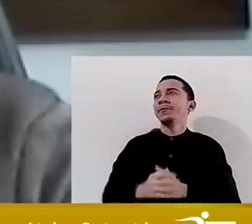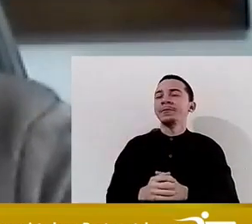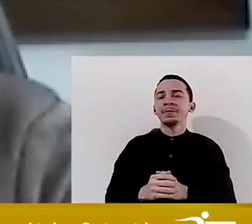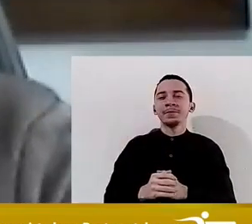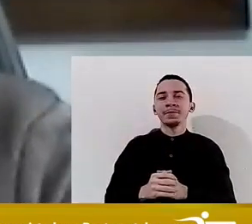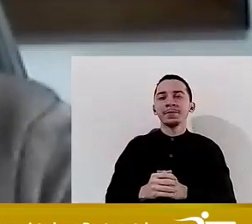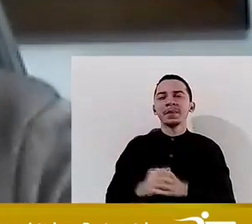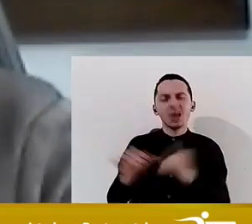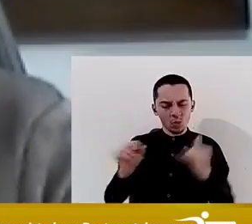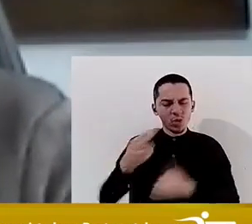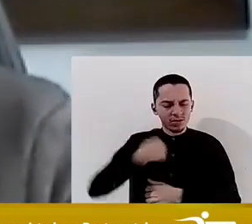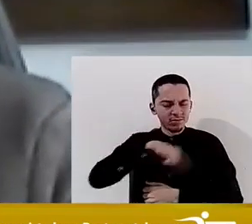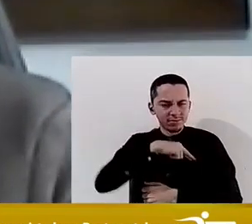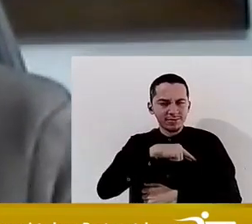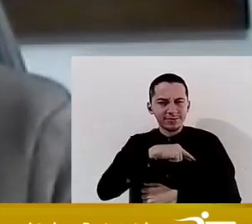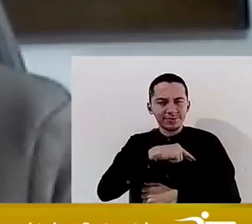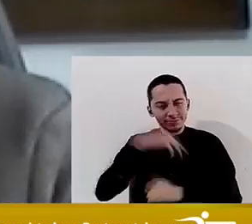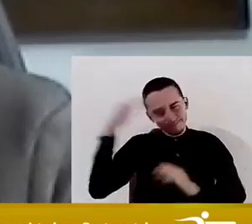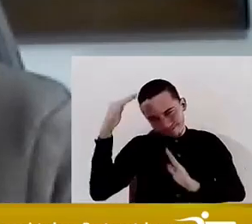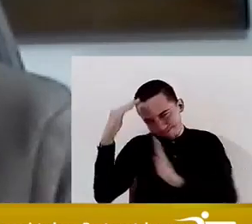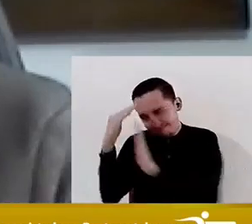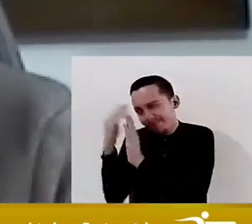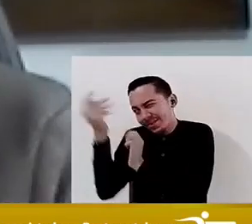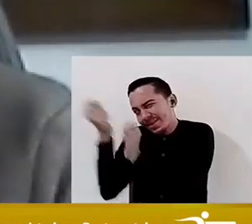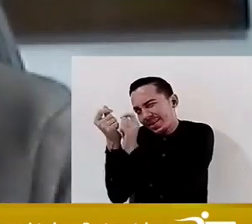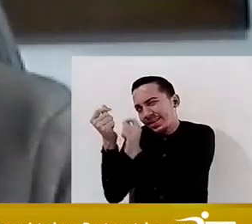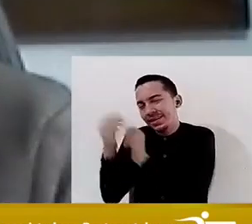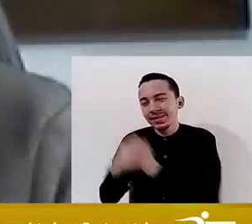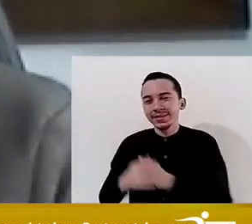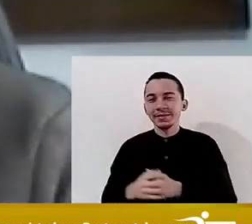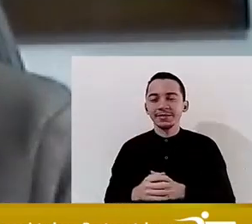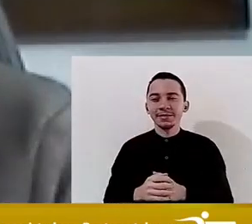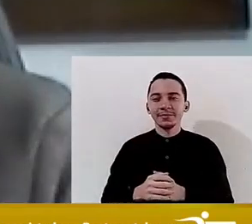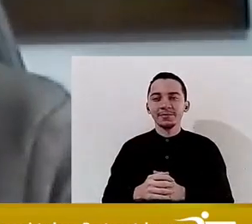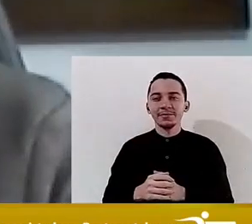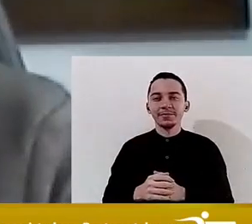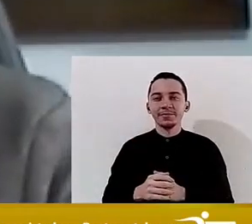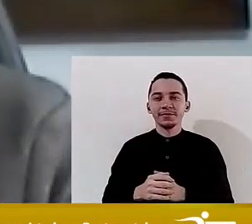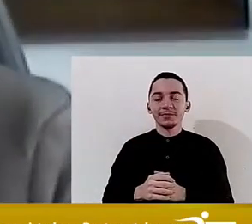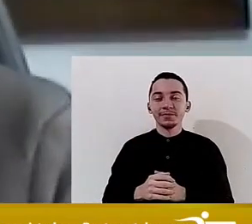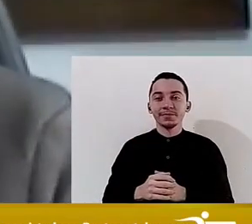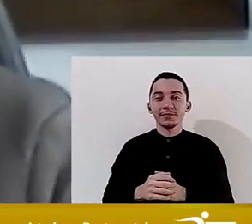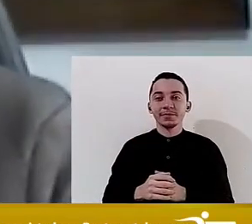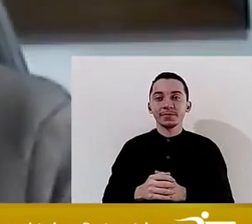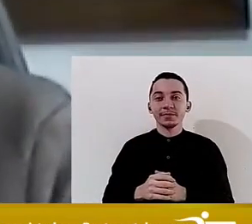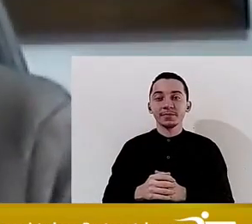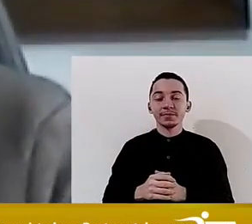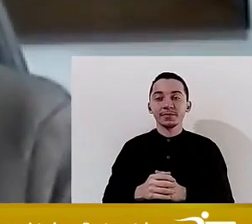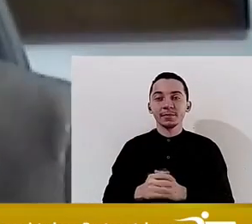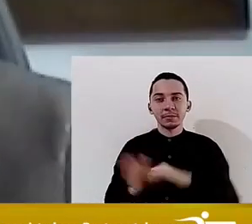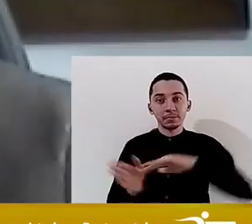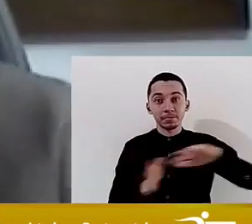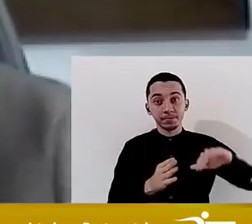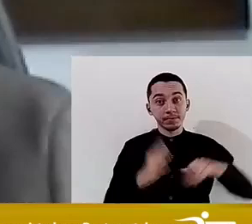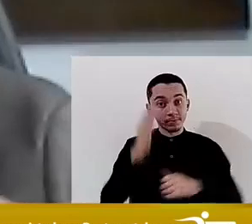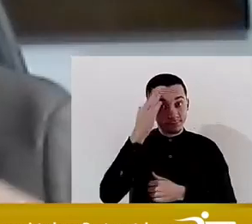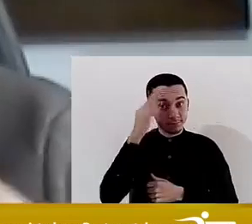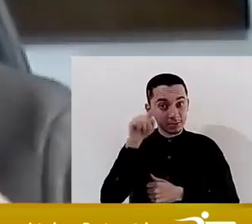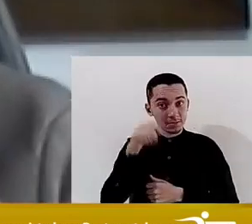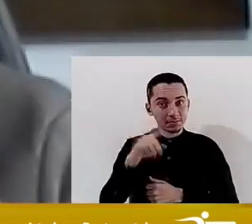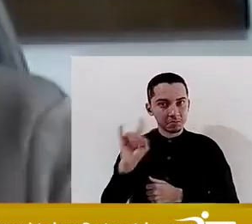¿Sabes una cosa? Hay que amar la presencia de Dios. Hay que sentir que